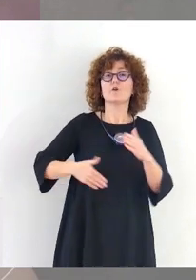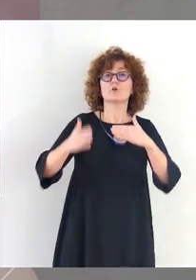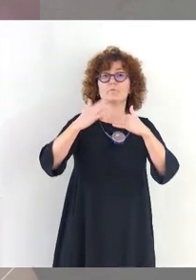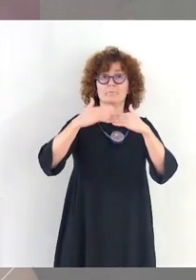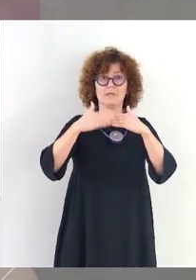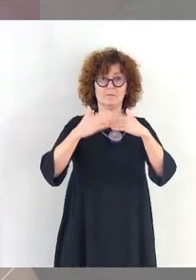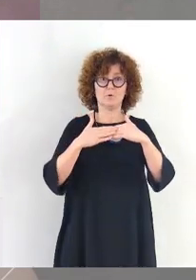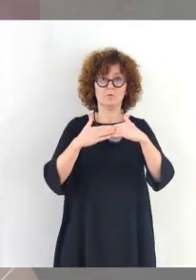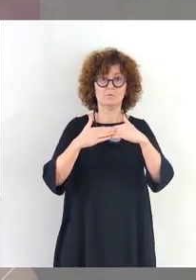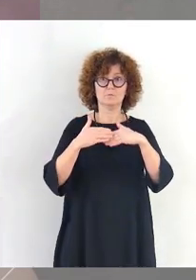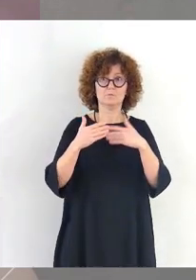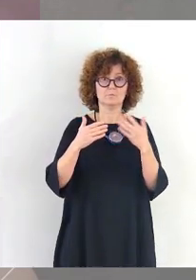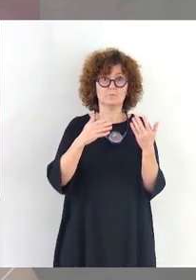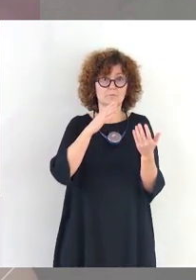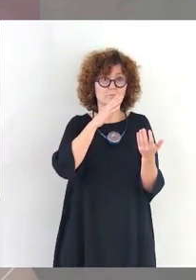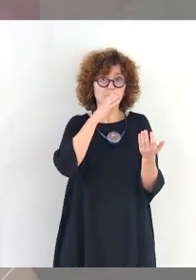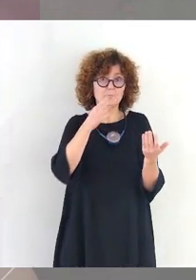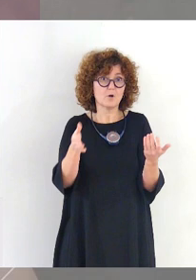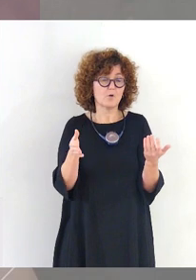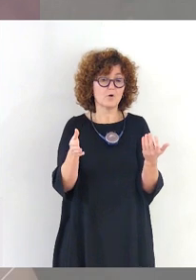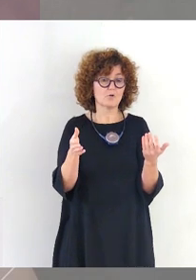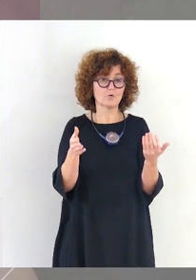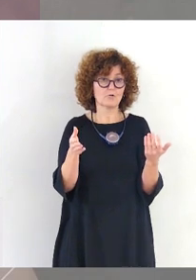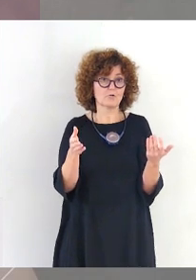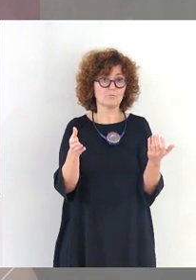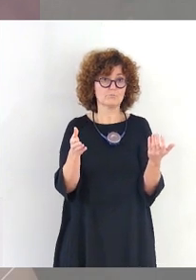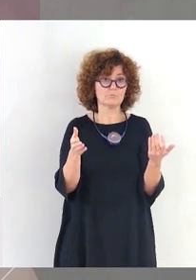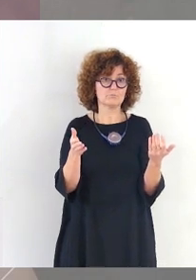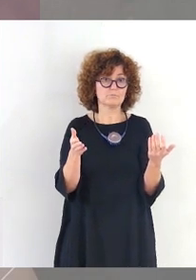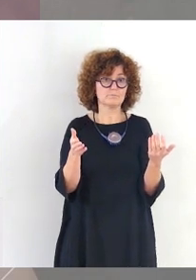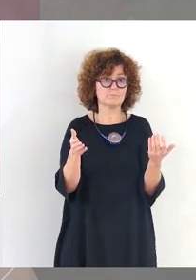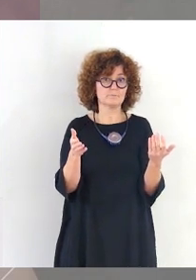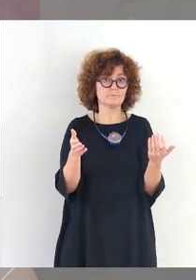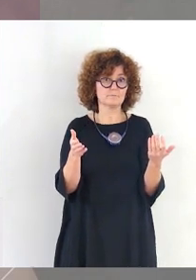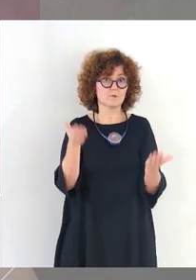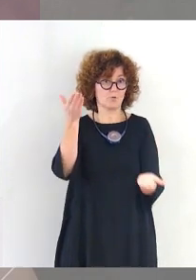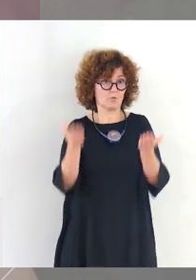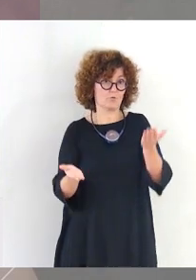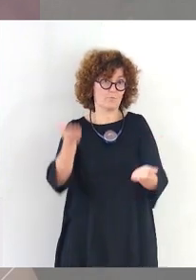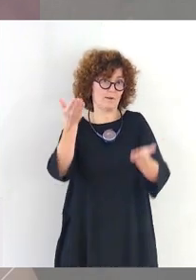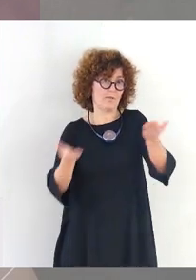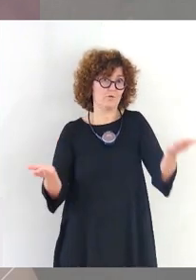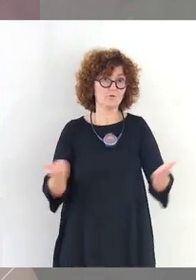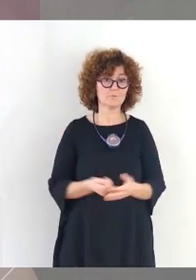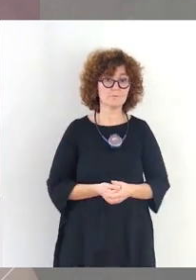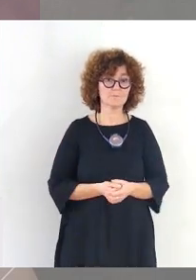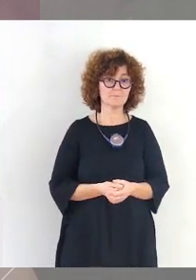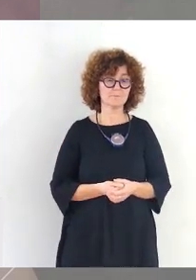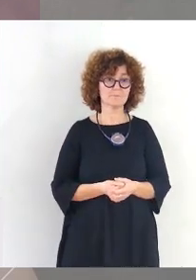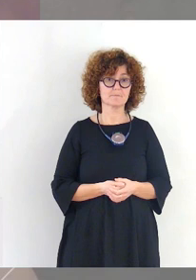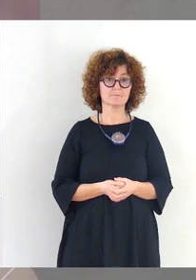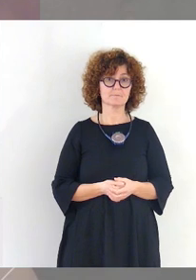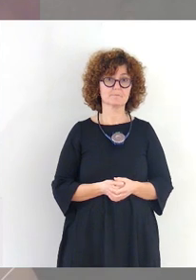qué pues por una cuestión Pues por una cuestión de de de comparación es decir según